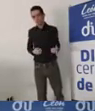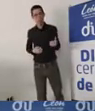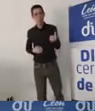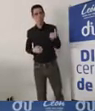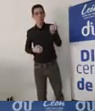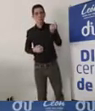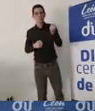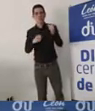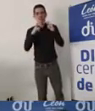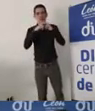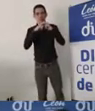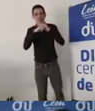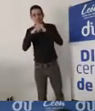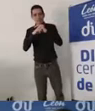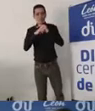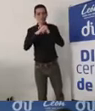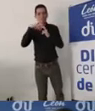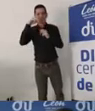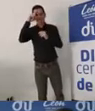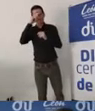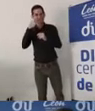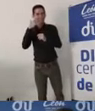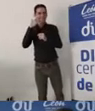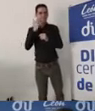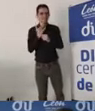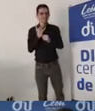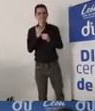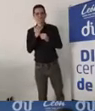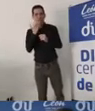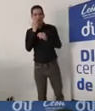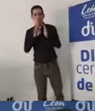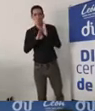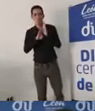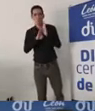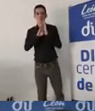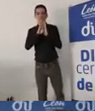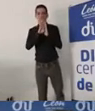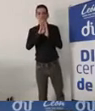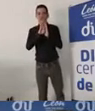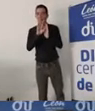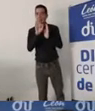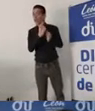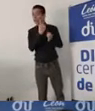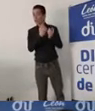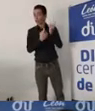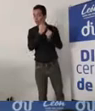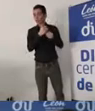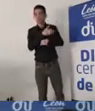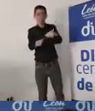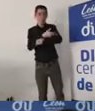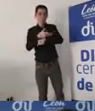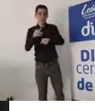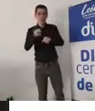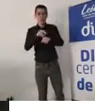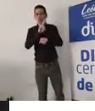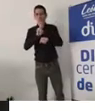básicamente se la han luchado para salir adelante. Vienen de una familia, como la mayoría del promedio de las familias, de educación